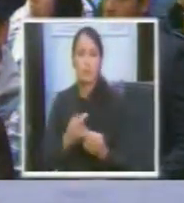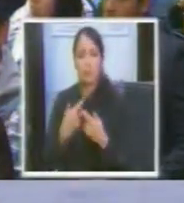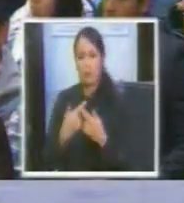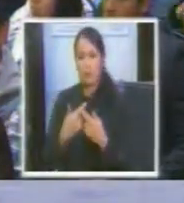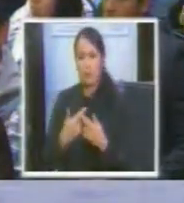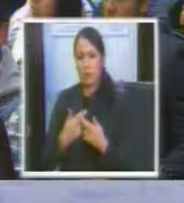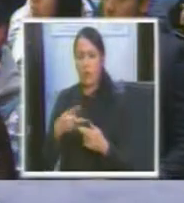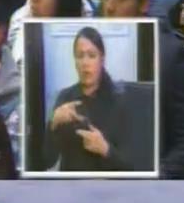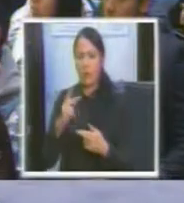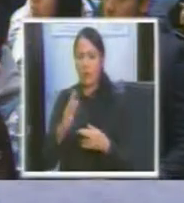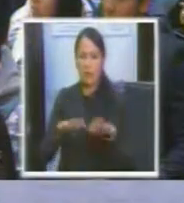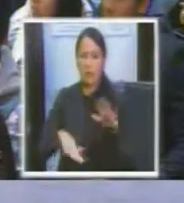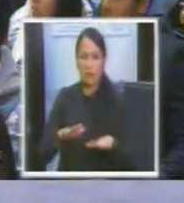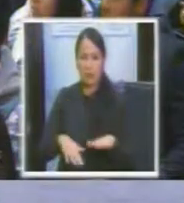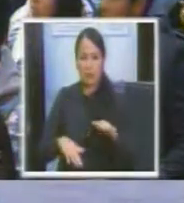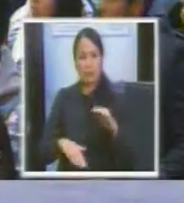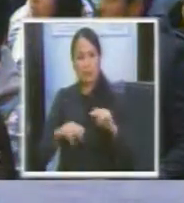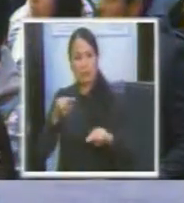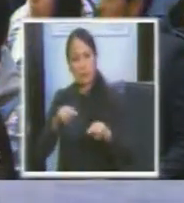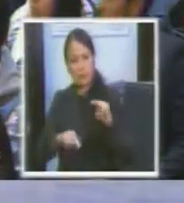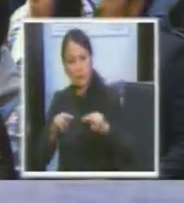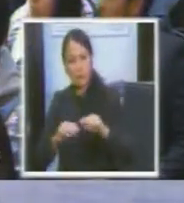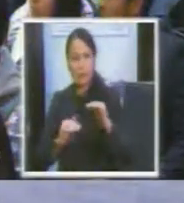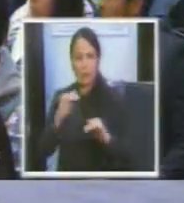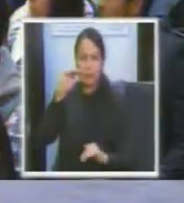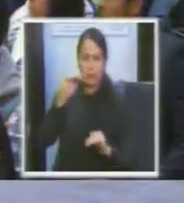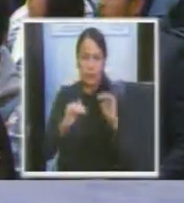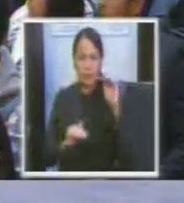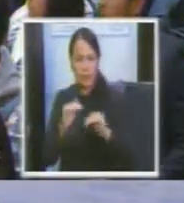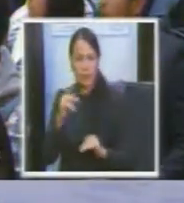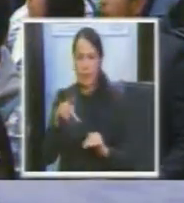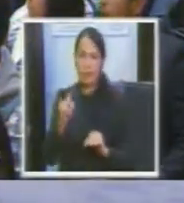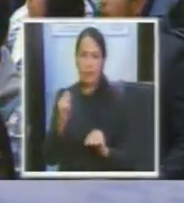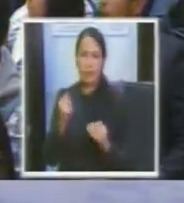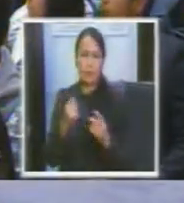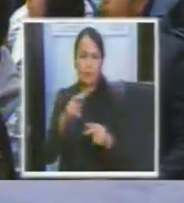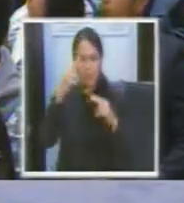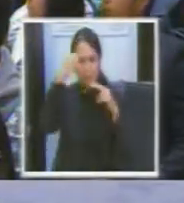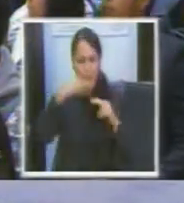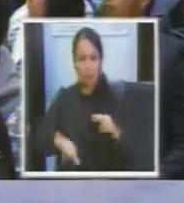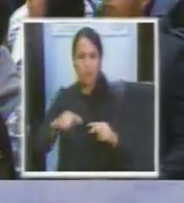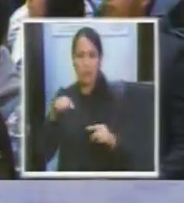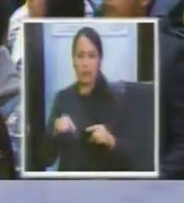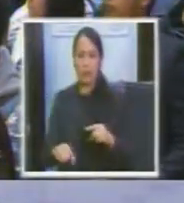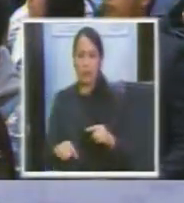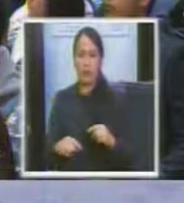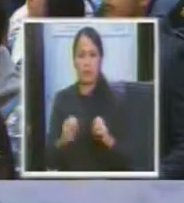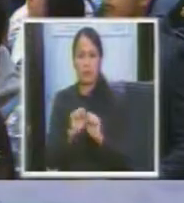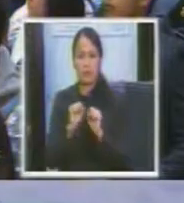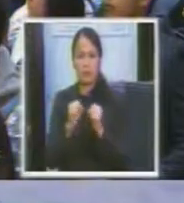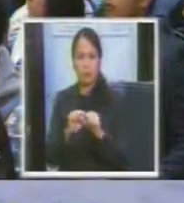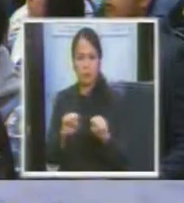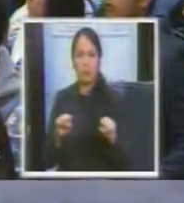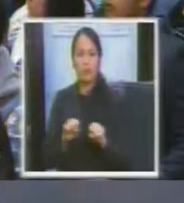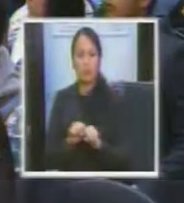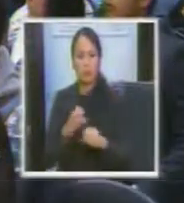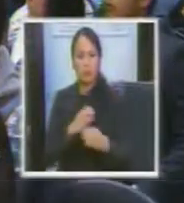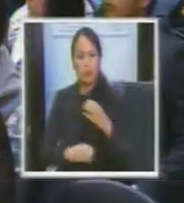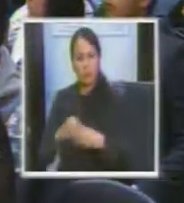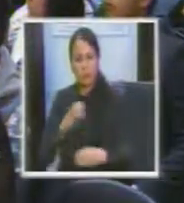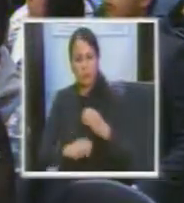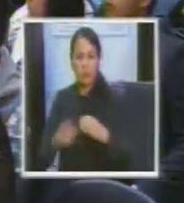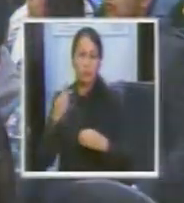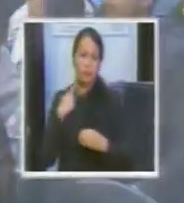visto, muchas fluctuaciones, le dan a México grandes potencialidades para convertirse en un espléndido socio comercial, político y